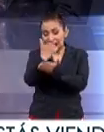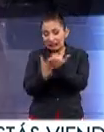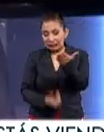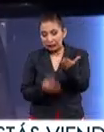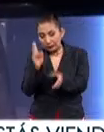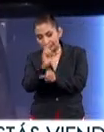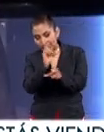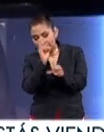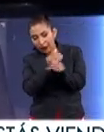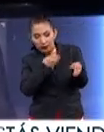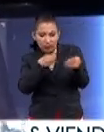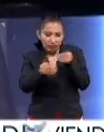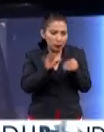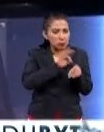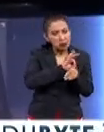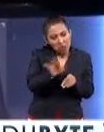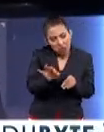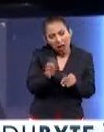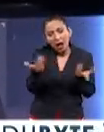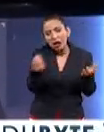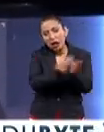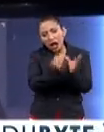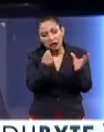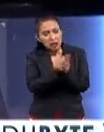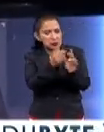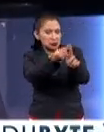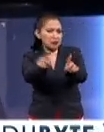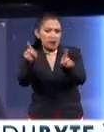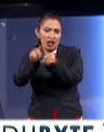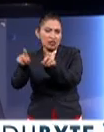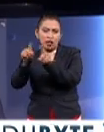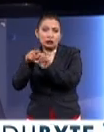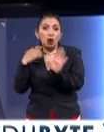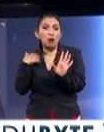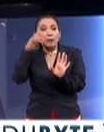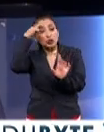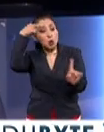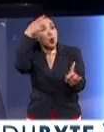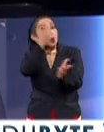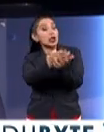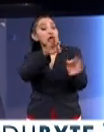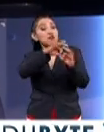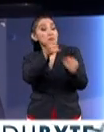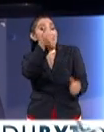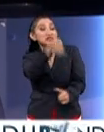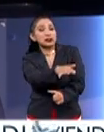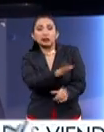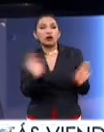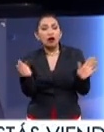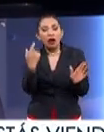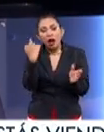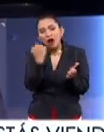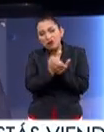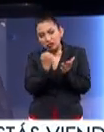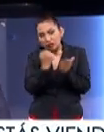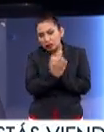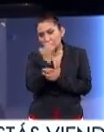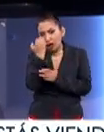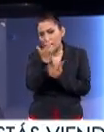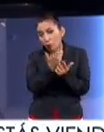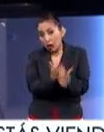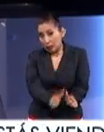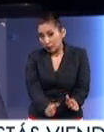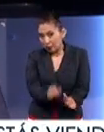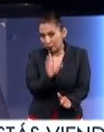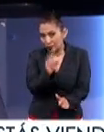sea flexible y que admita clases que son muy variadas. No estamos como pensando en una sola. En la escuela obligatoria no hay tanta